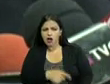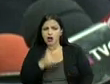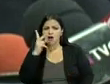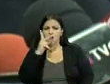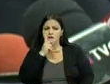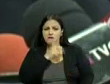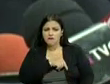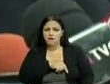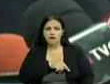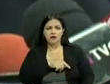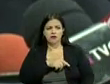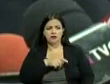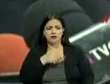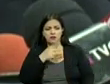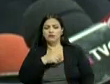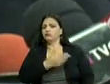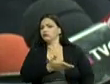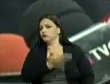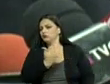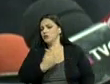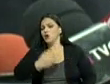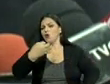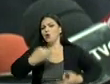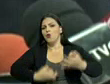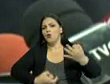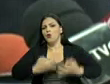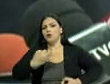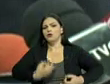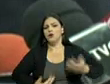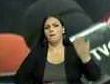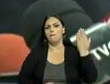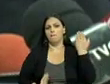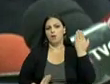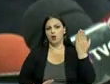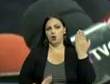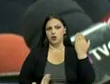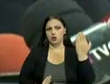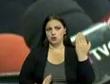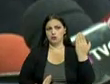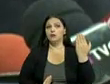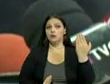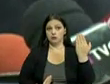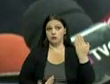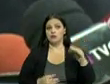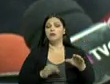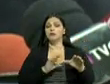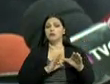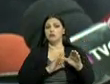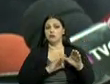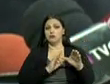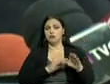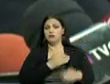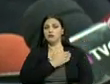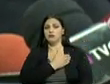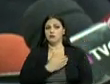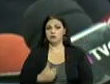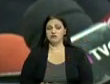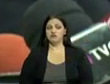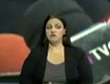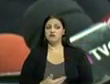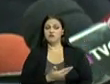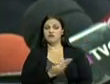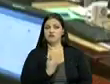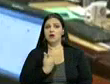de Participación Ciudadana, y también, si es que es el caso, a algunos consejeros del Consejo